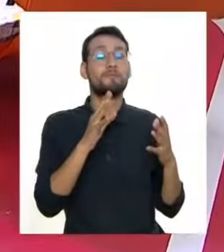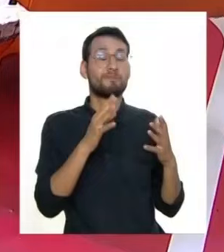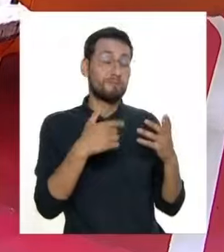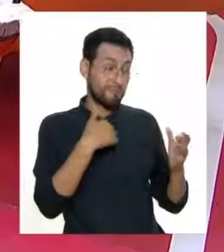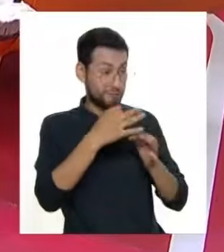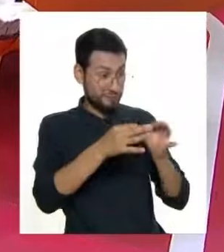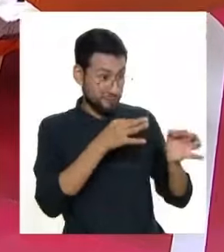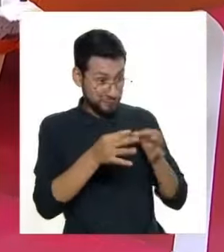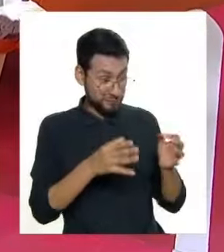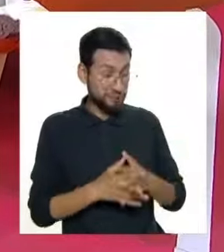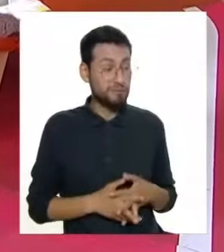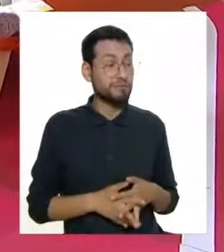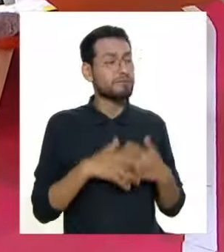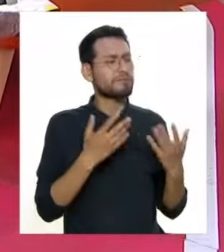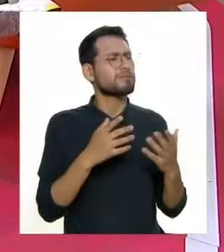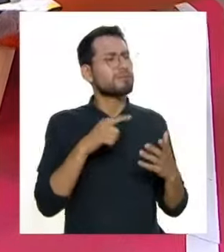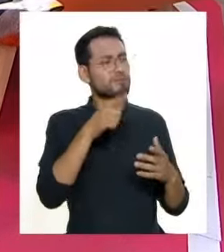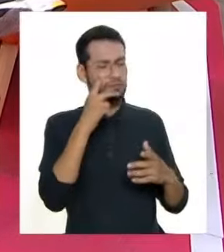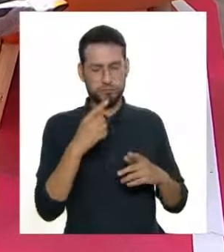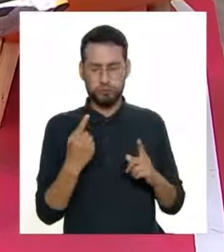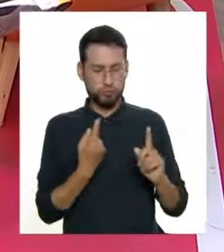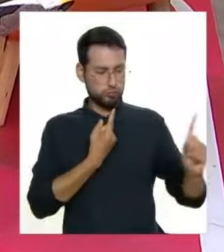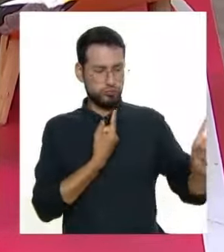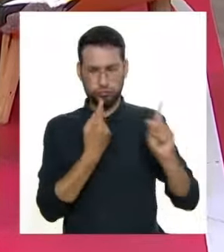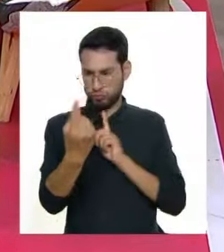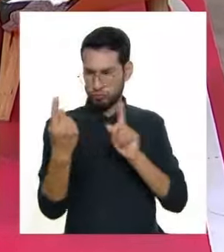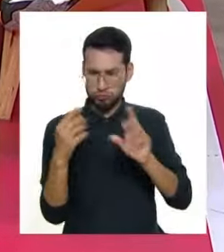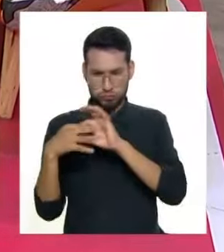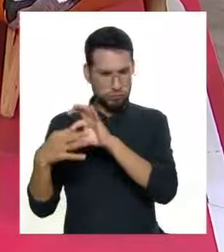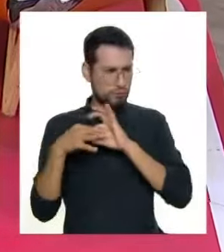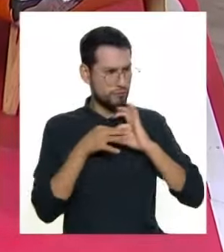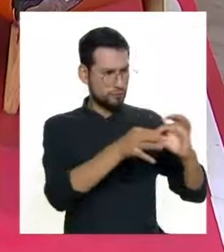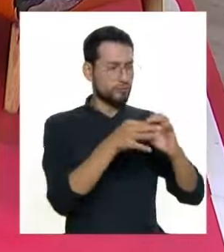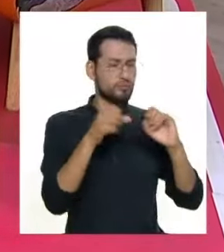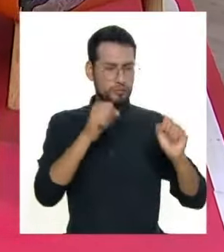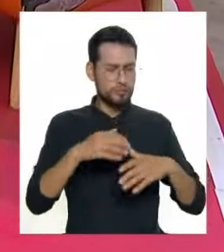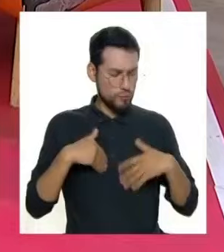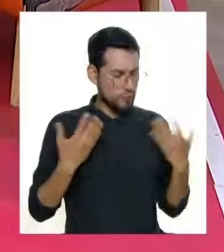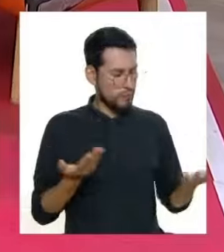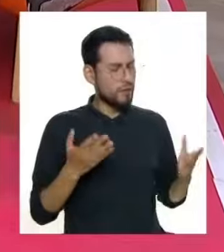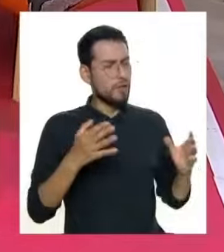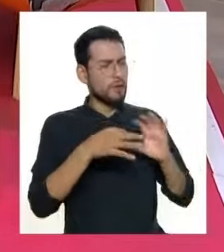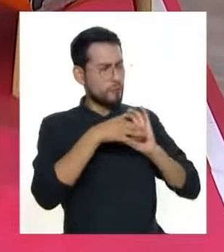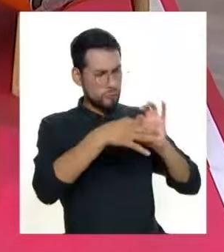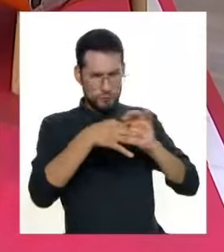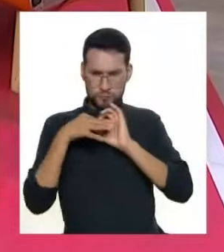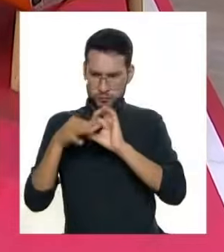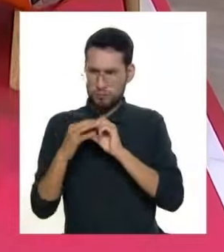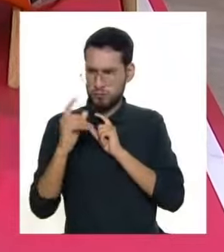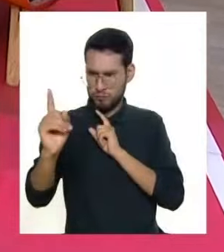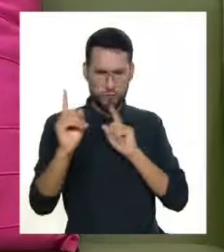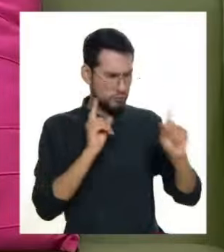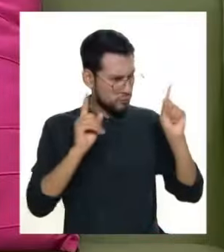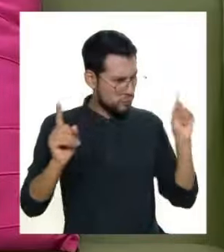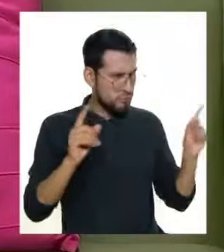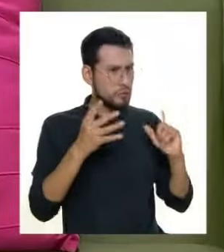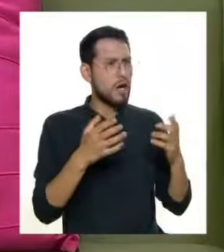estaba hablando es las relaciones interpersonales, esta capacidad uh-huh. para poder fomentar relaciones